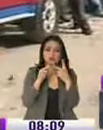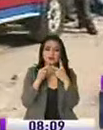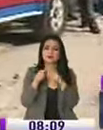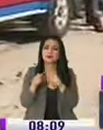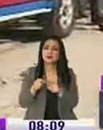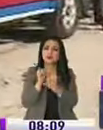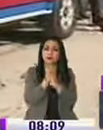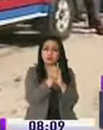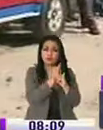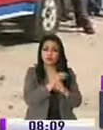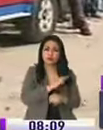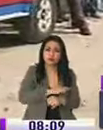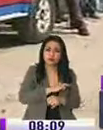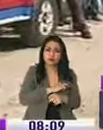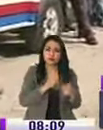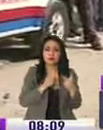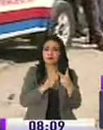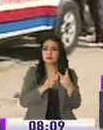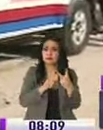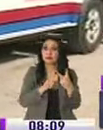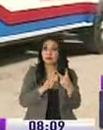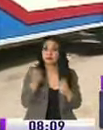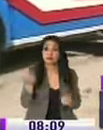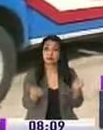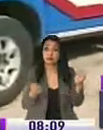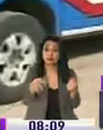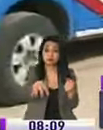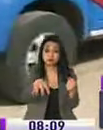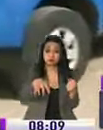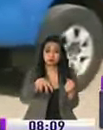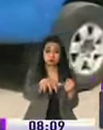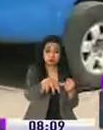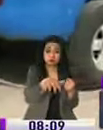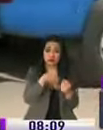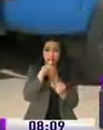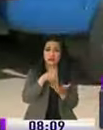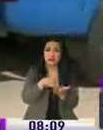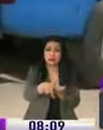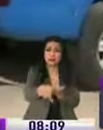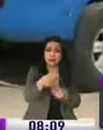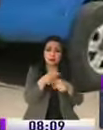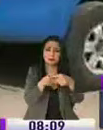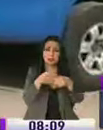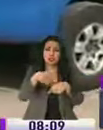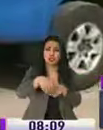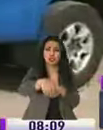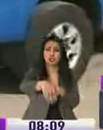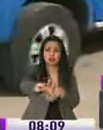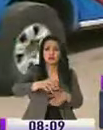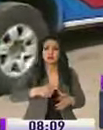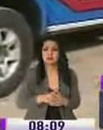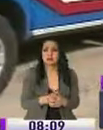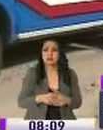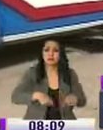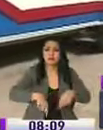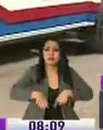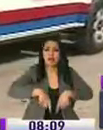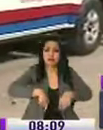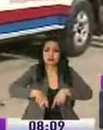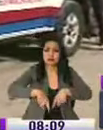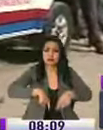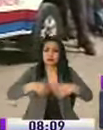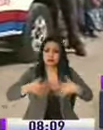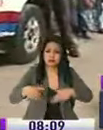municipio, maquinaria que hemos podido hacer un kilómetro y medio de cunetas de viales,